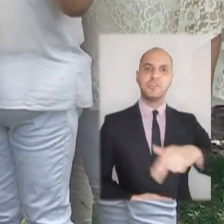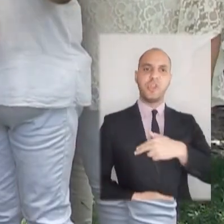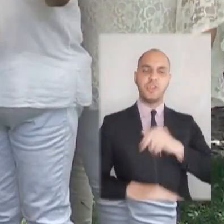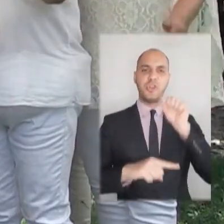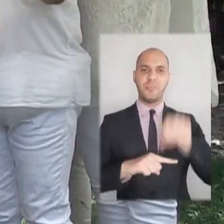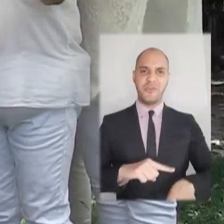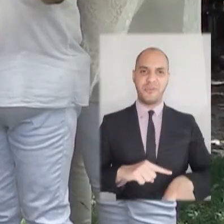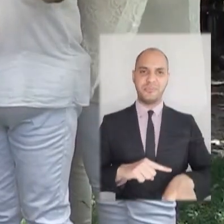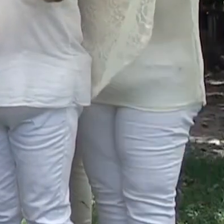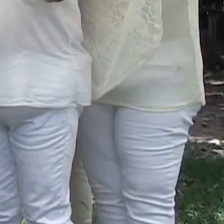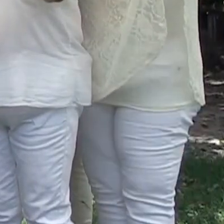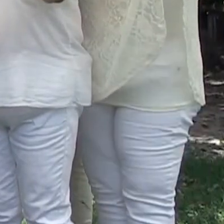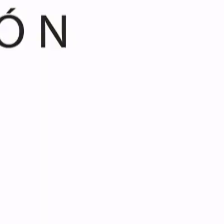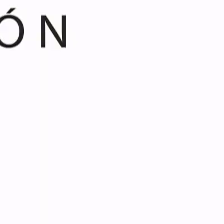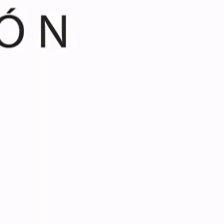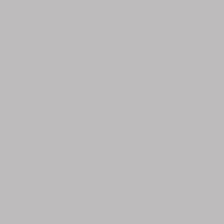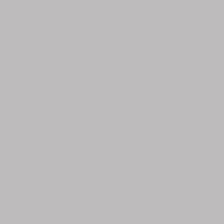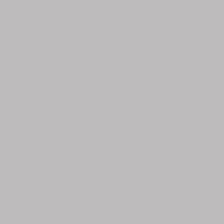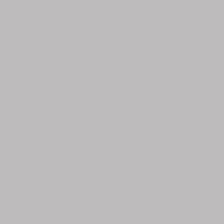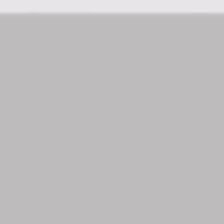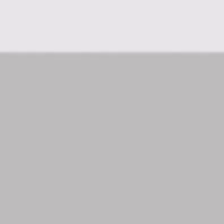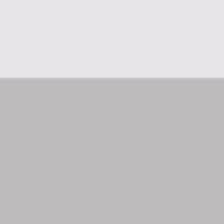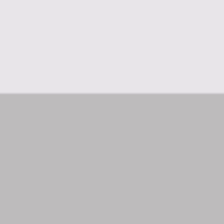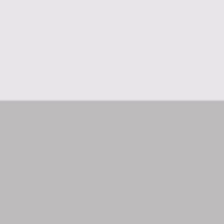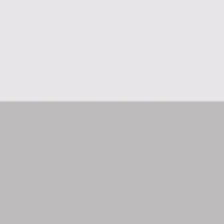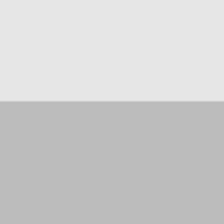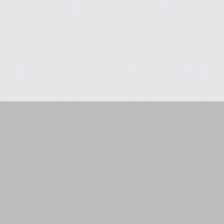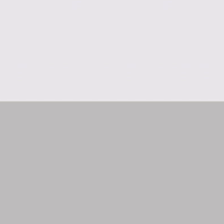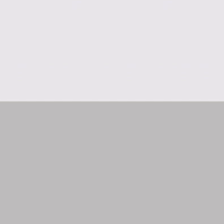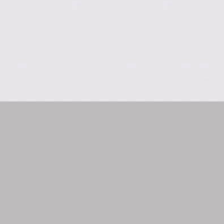Derrotar la violencia. ¡Nosotros aprobamos!